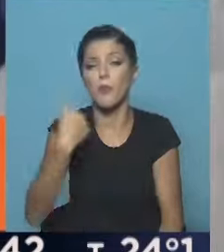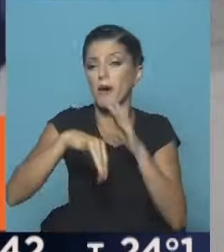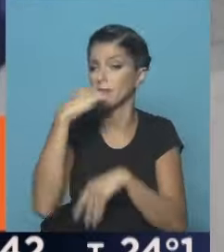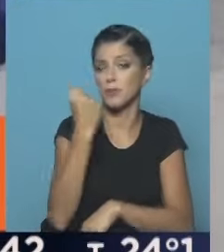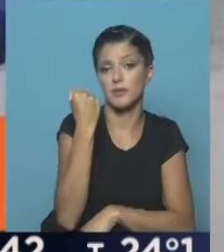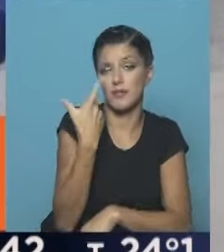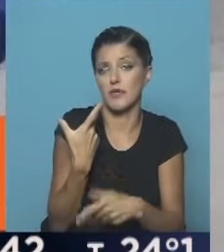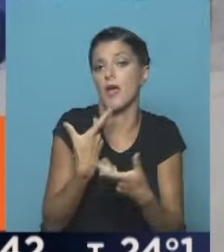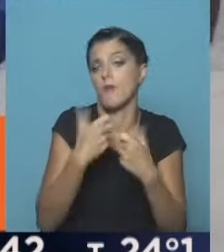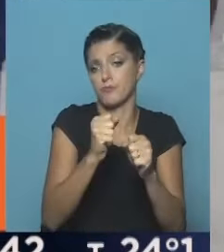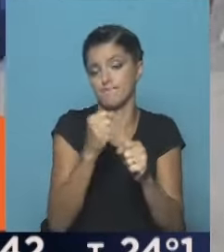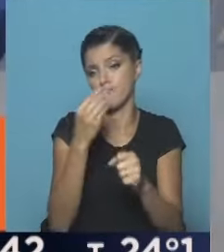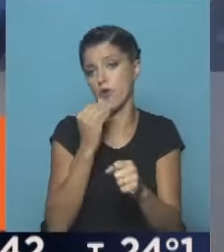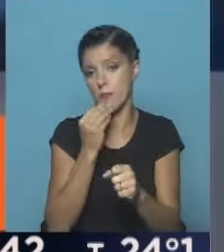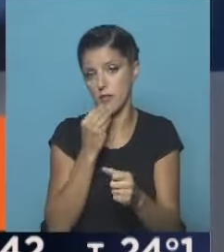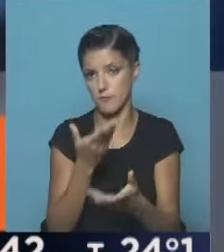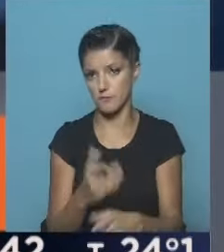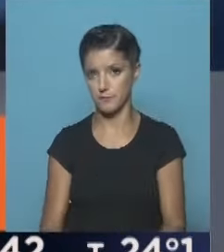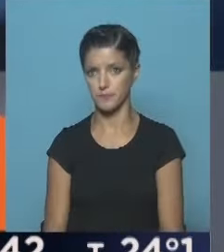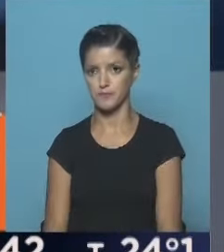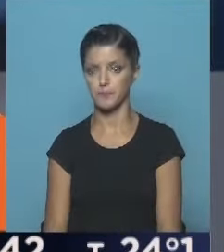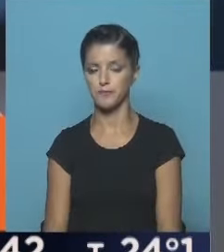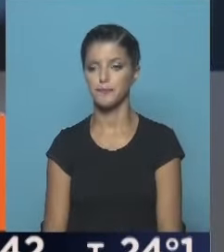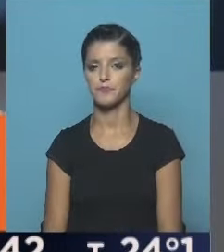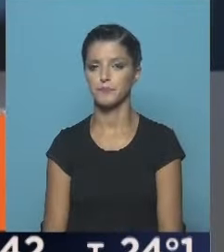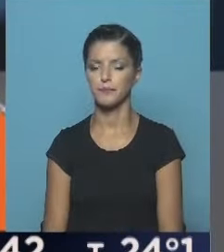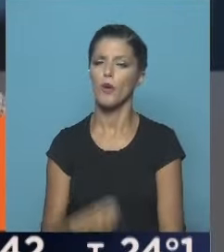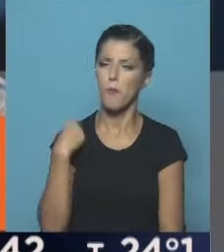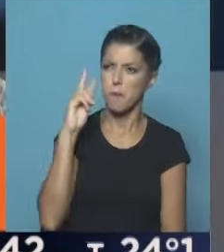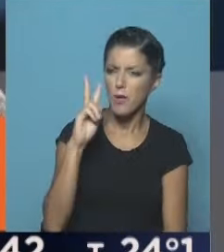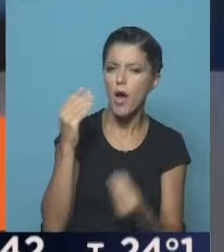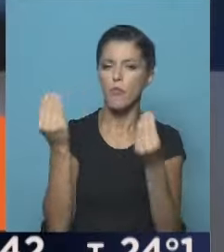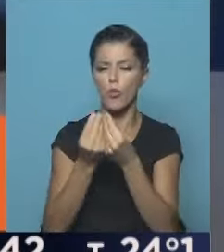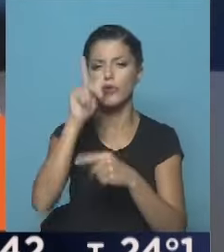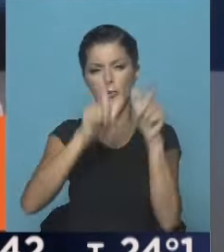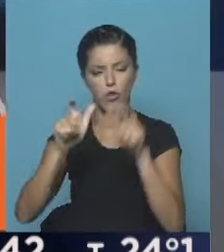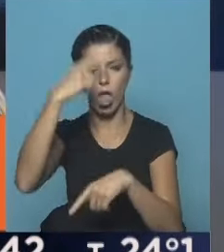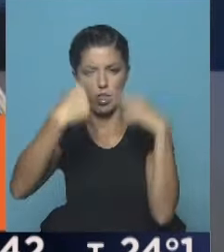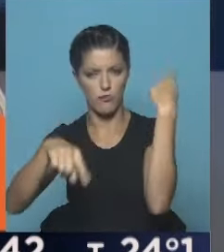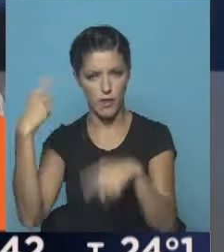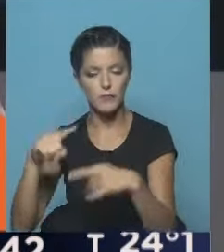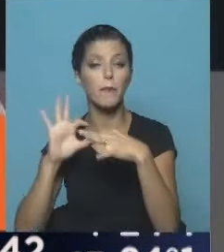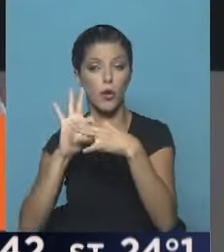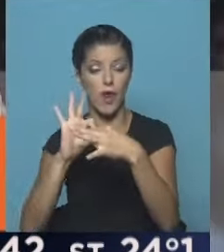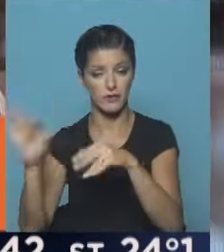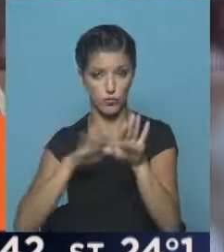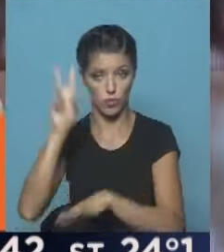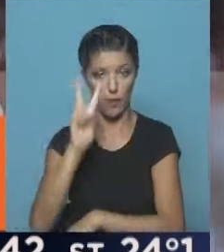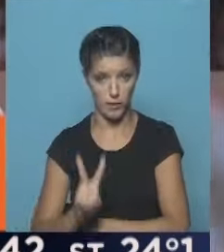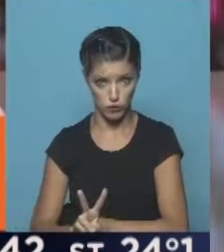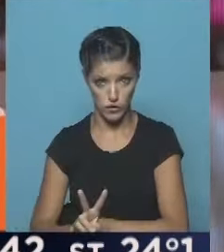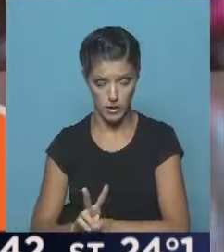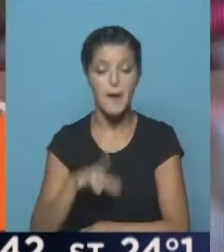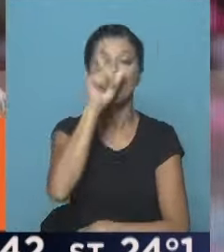primero. Veíamos a muchos de los protagonistas de esto que está ocurriendo en Venezuela, no solo